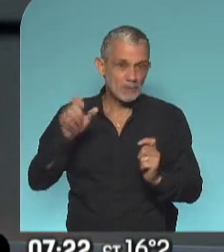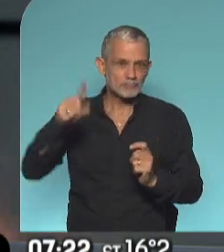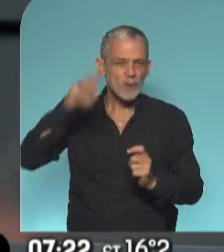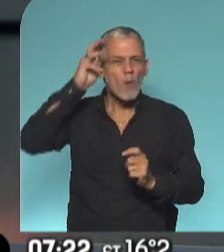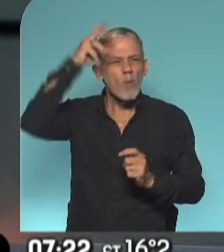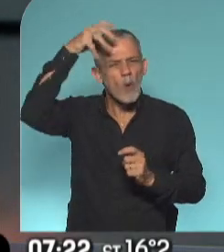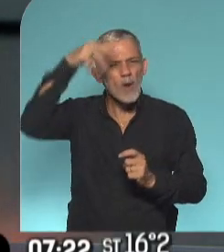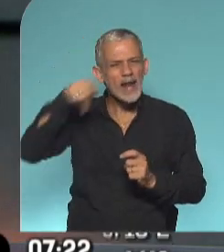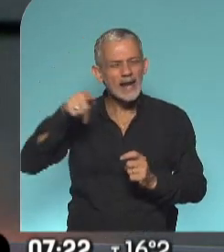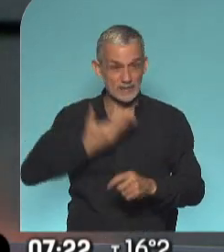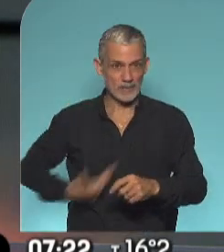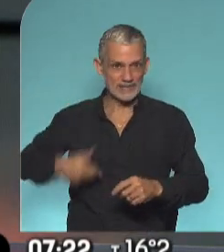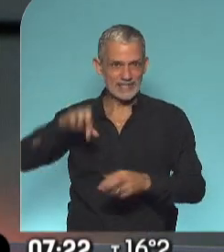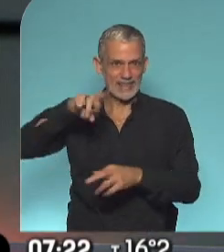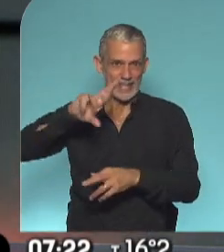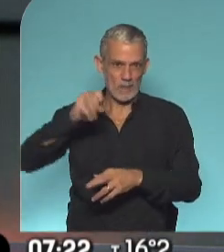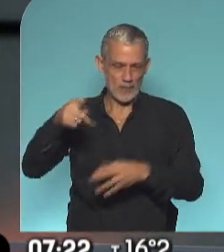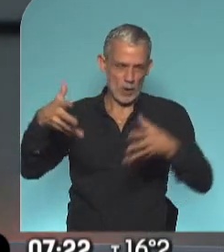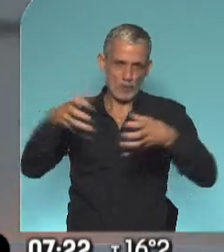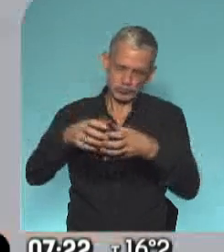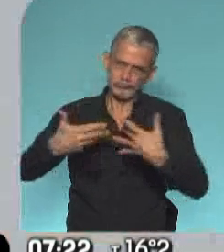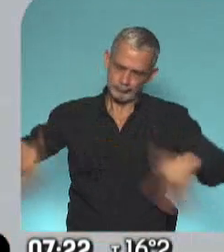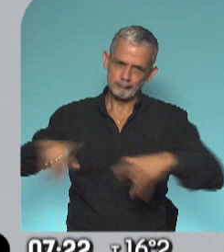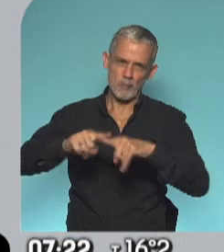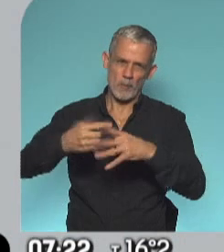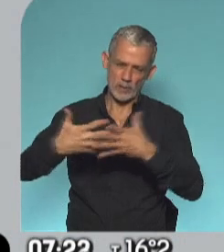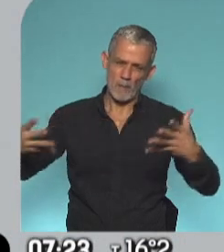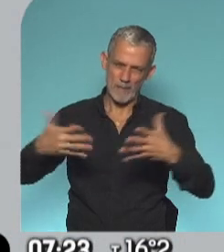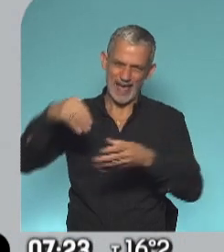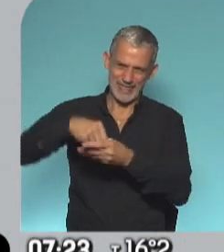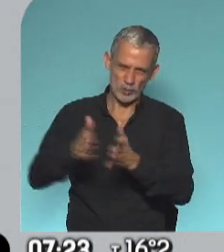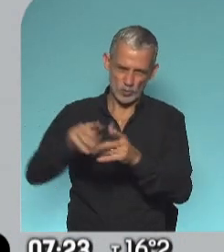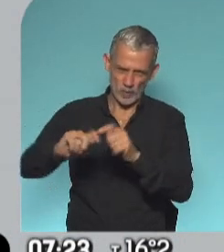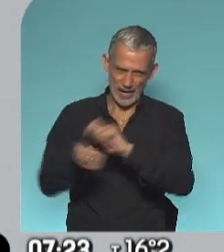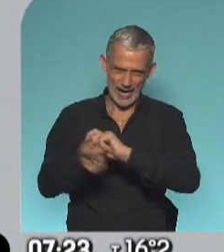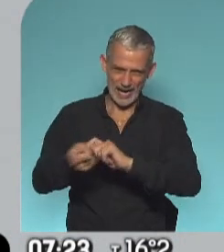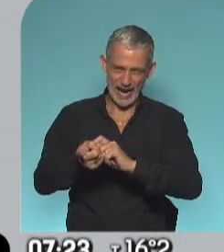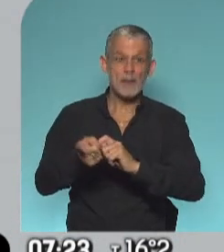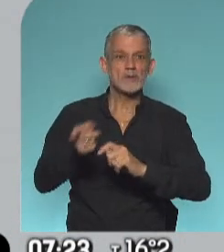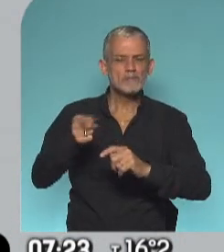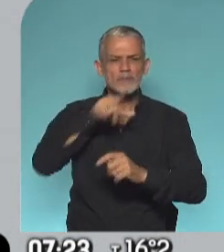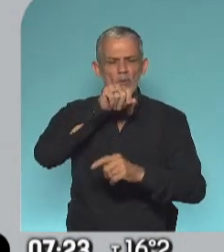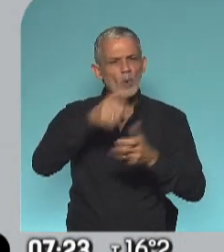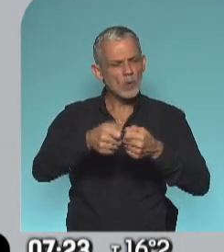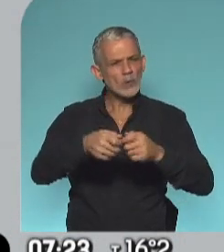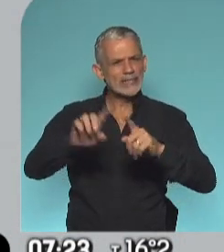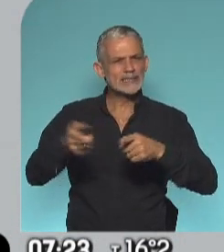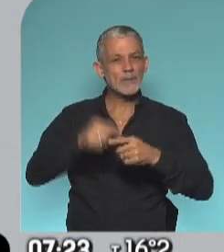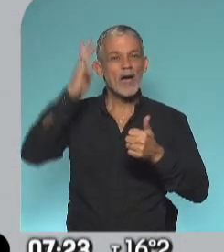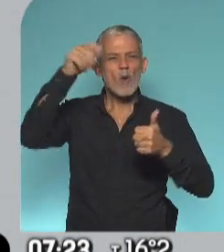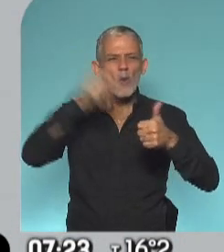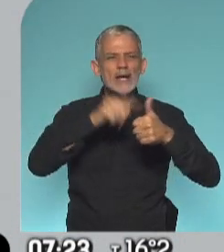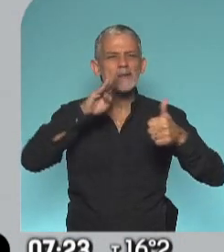Patricia Bullrich, la presidenta del PRO, el partido mayoritario dentro de la coalición cívica. También a través de las redes sociales, los jueces